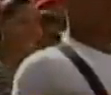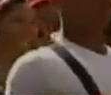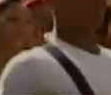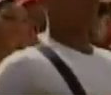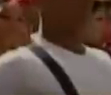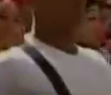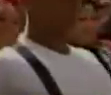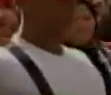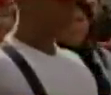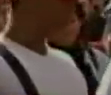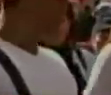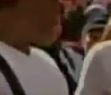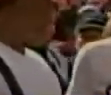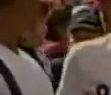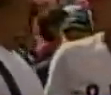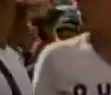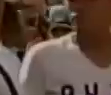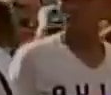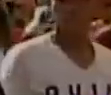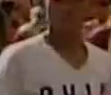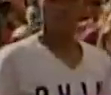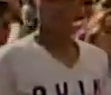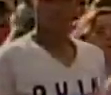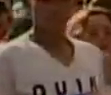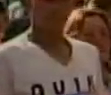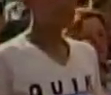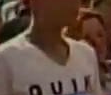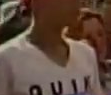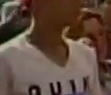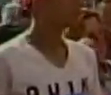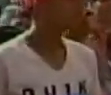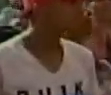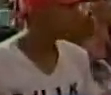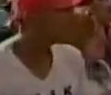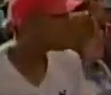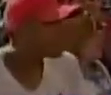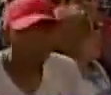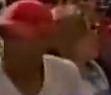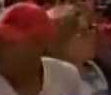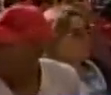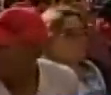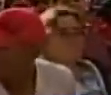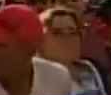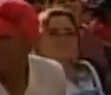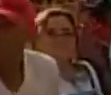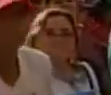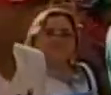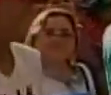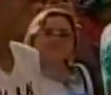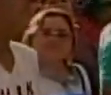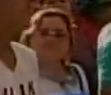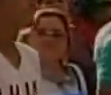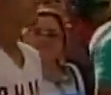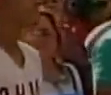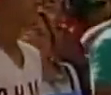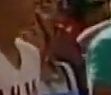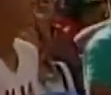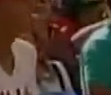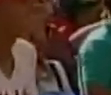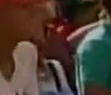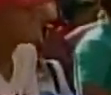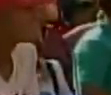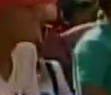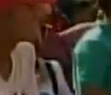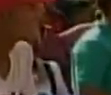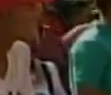Y esa consigna, óyeme, esa consigna de que Nicolás aguanta, a mí no me gusta. No, Nicolás no tiene por qué aguantar. Nicolás lo que tiene que seguir